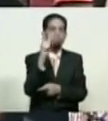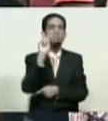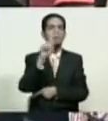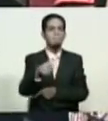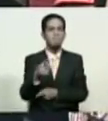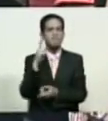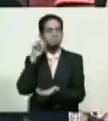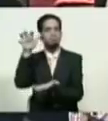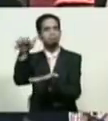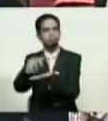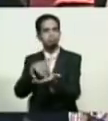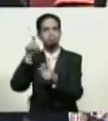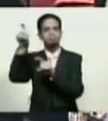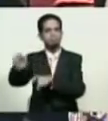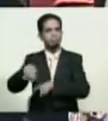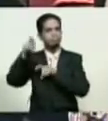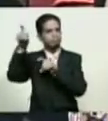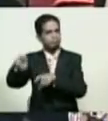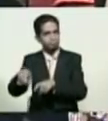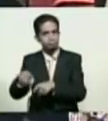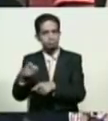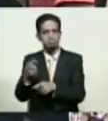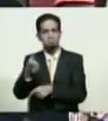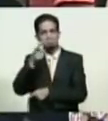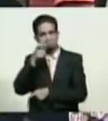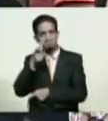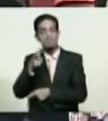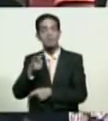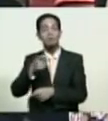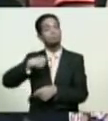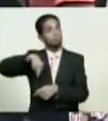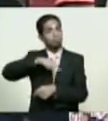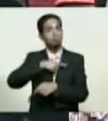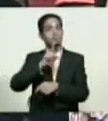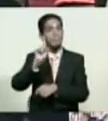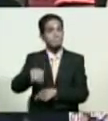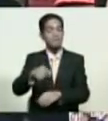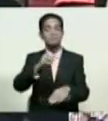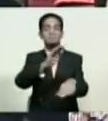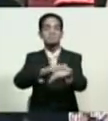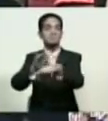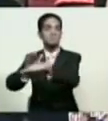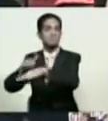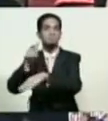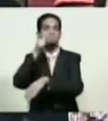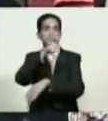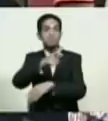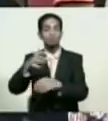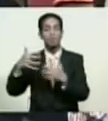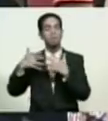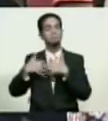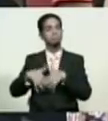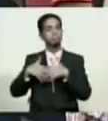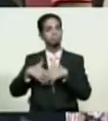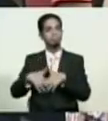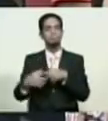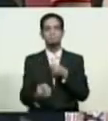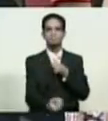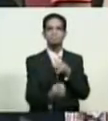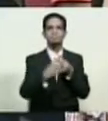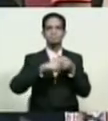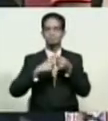nuestros campesinos y nuestras campesinas, hicimos el llamado también a los grandes productores de Venezuela para que nos sumemos en